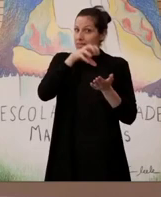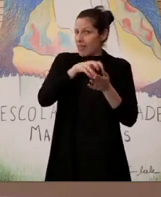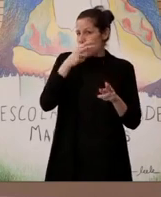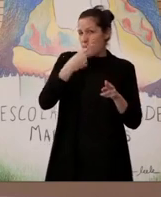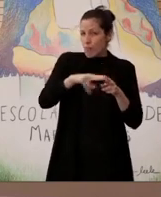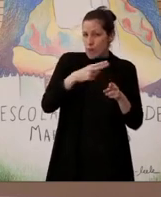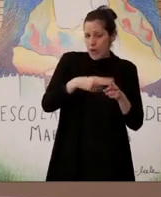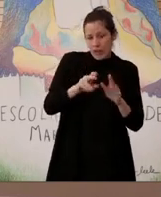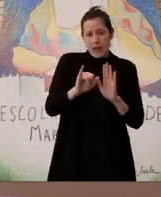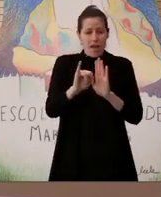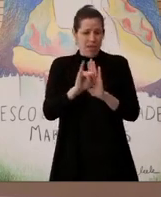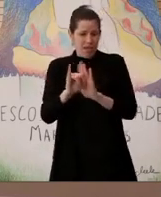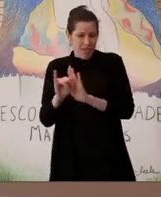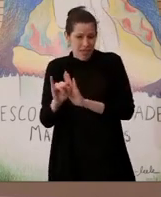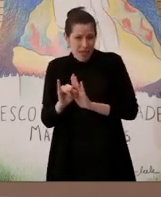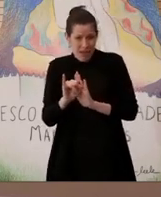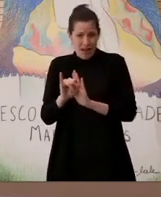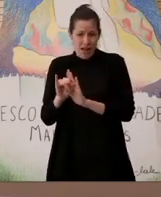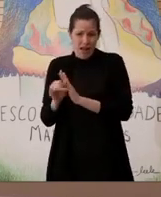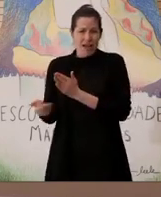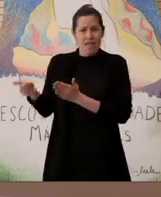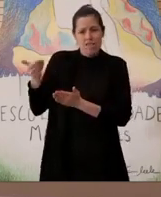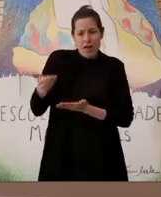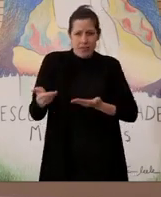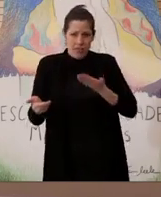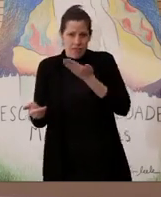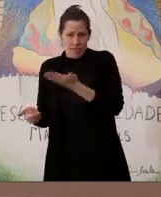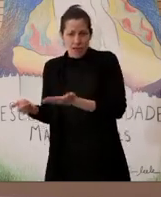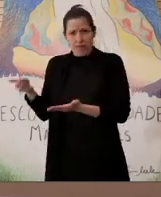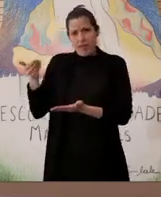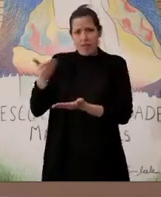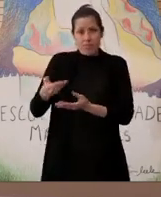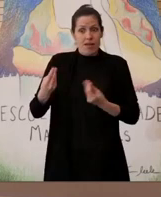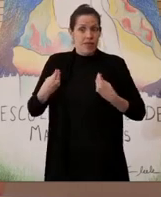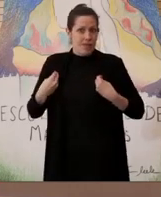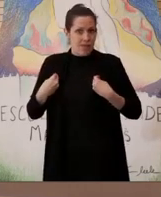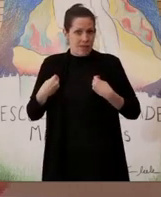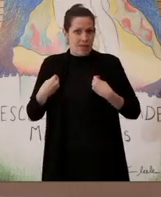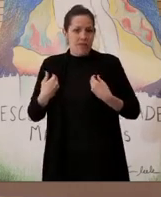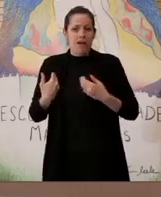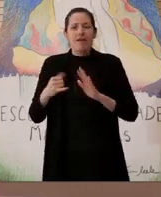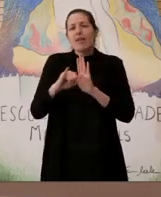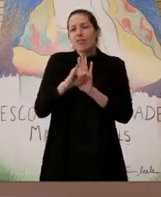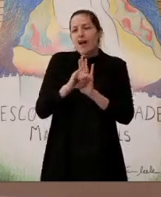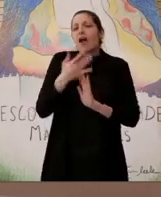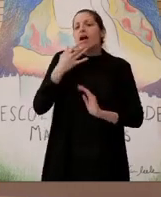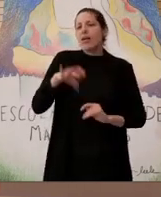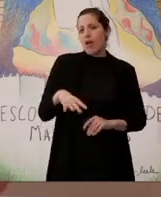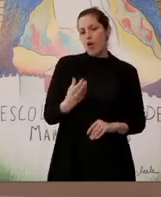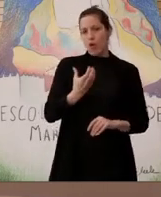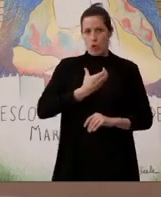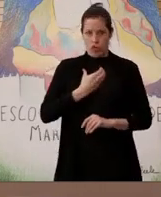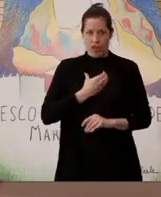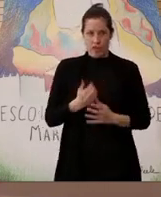está más próxima a todas esas demandas somos concellos no como decían karna antes teníamos o no teníamos competencias